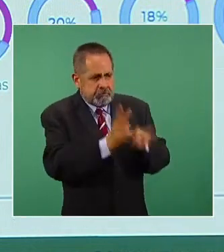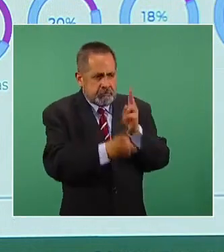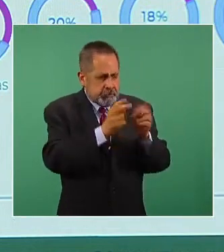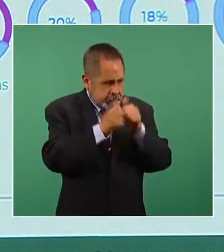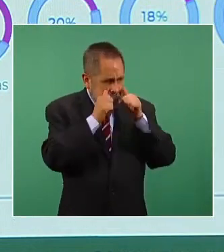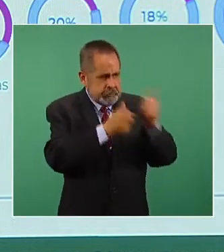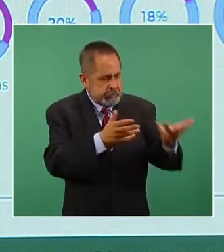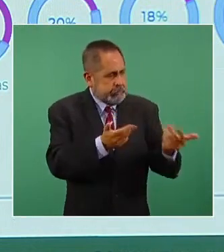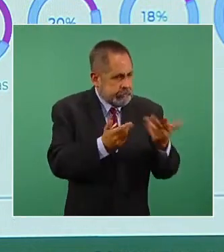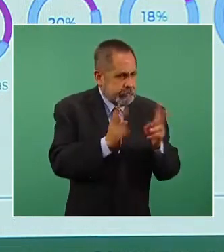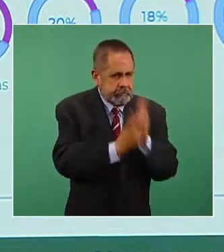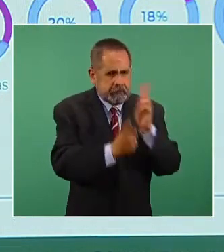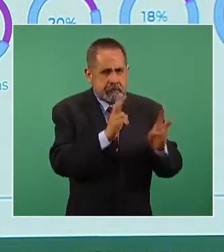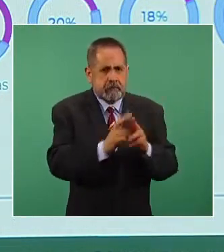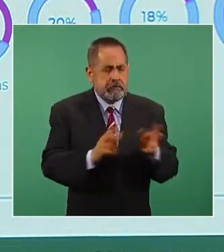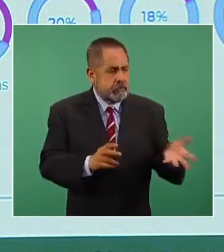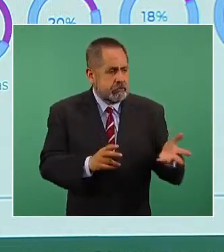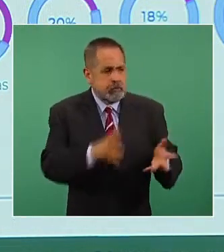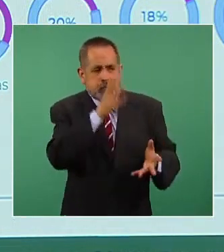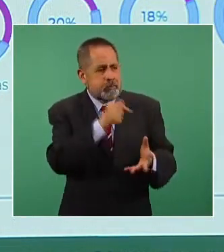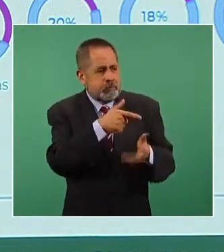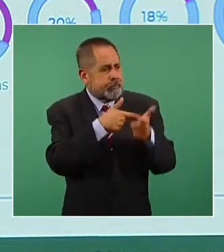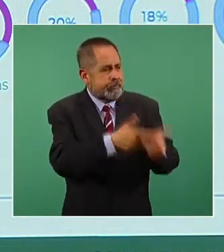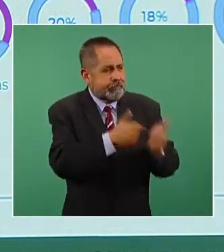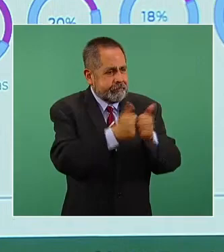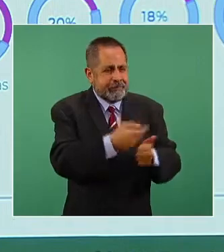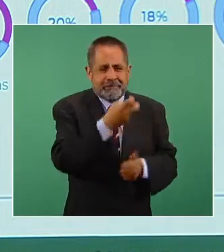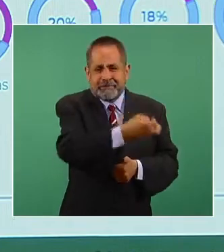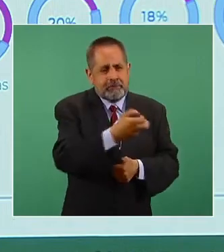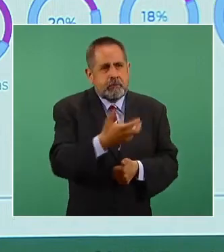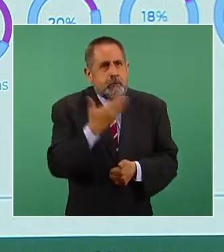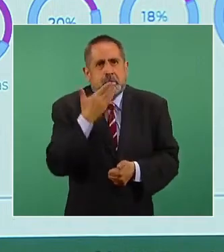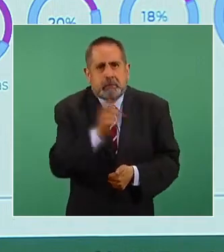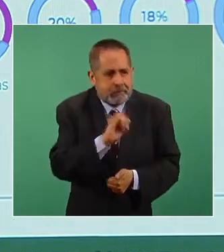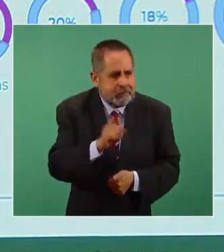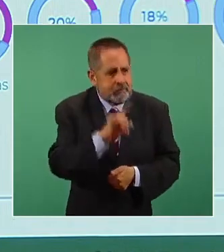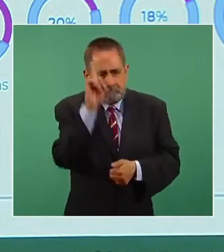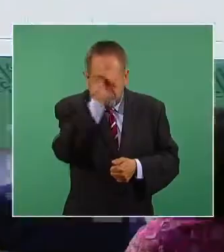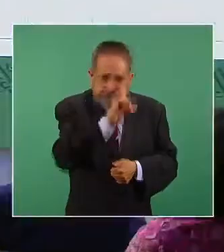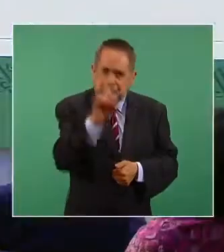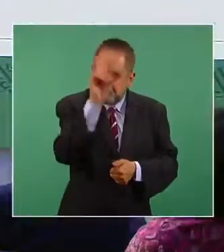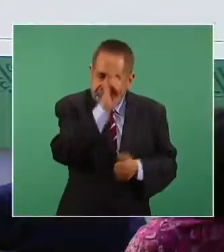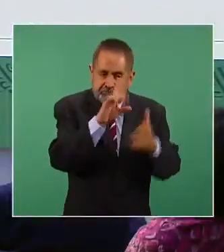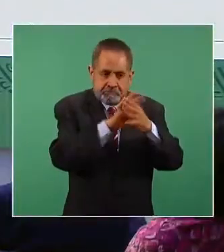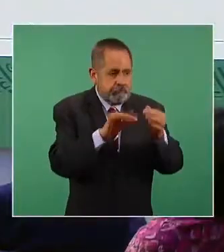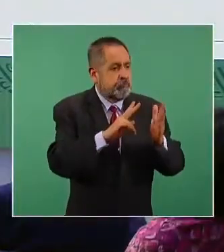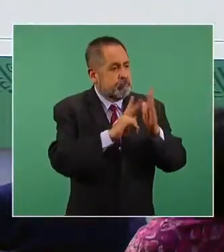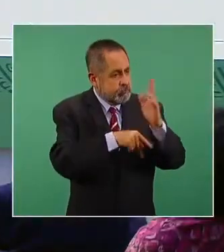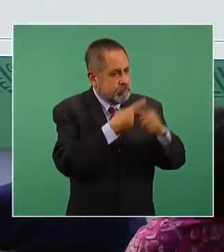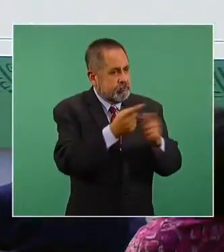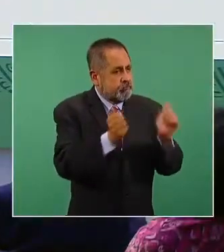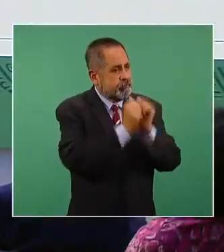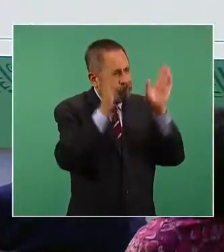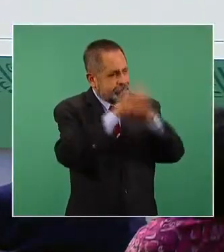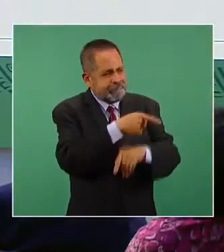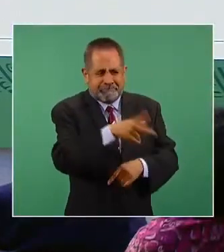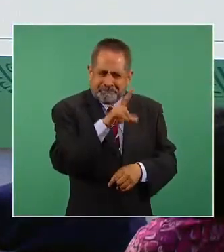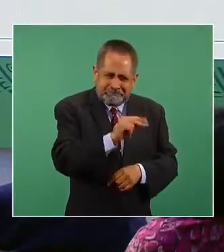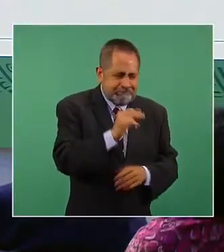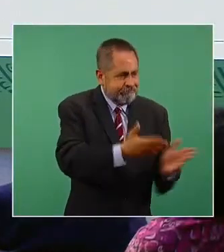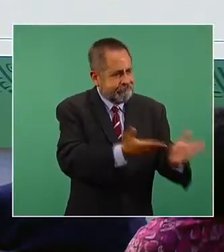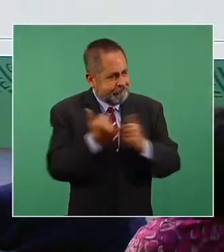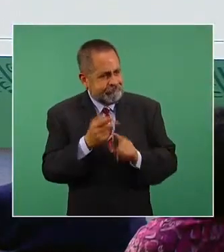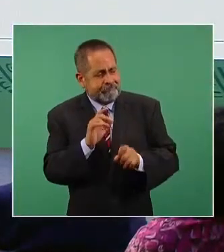decirle, ¿sabes qué? No puedes seguir así, esta no es normal, no puedes regresar con tu victimario, hay que